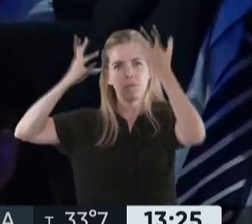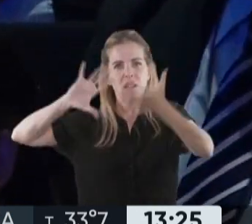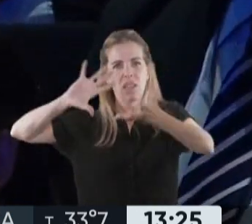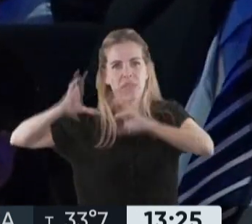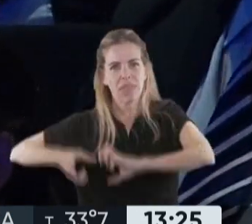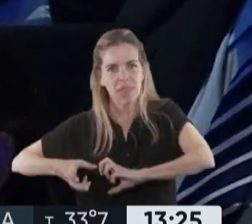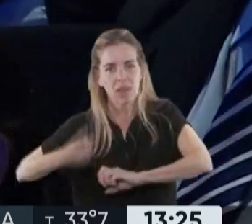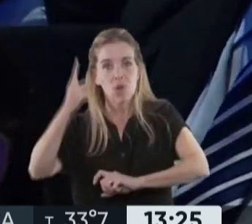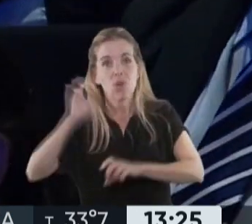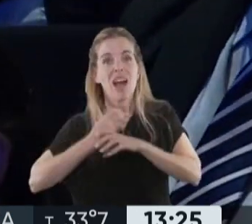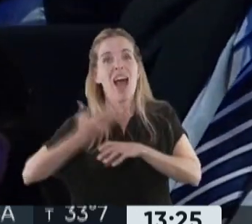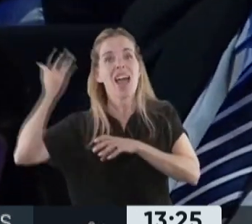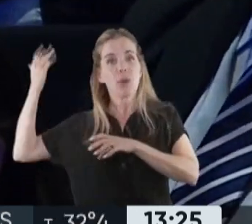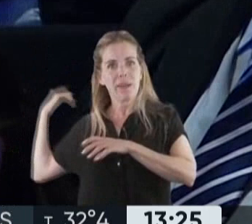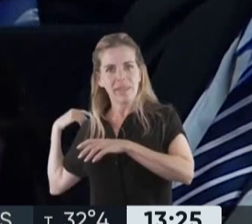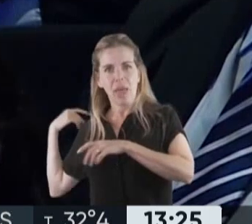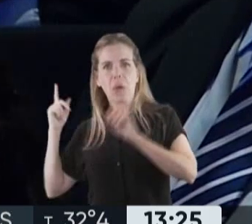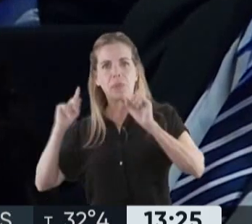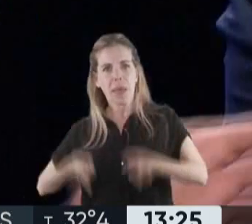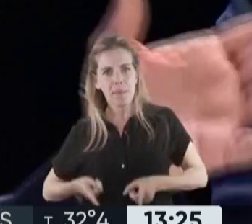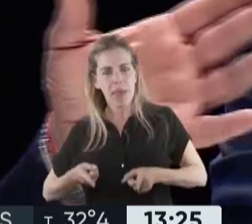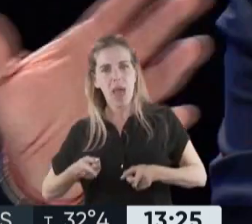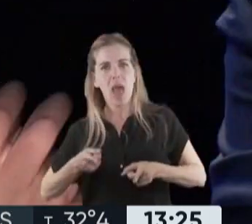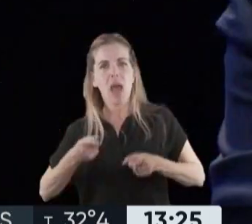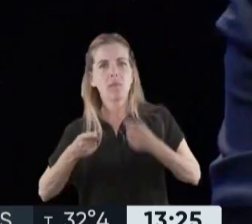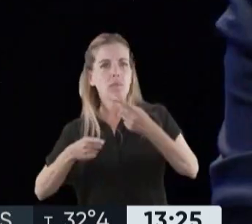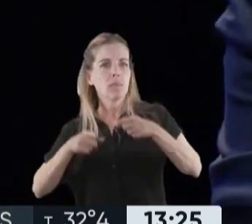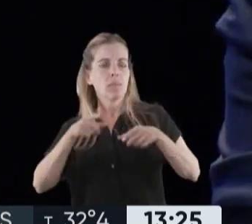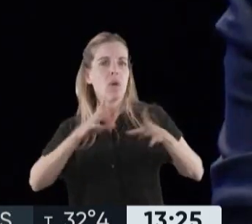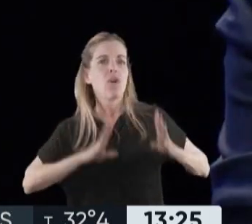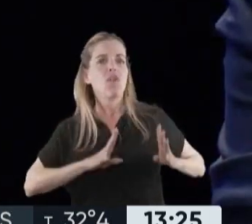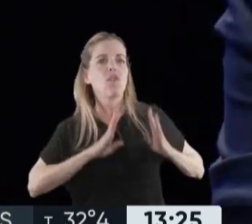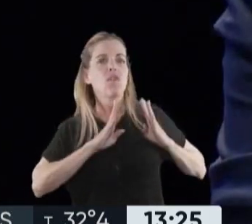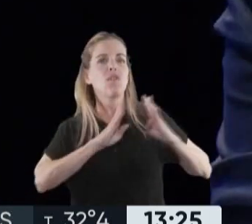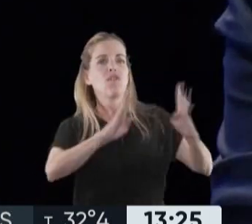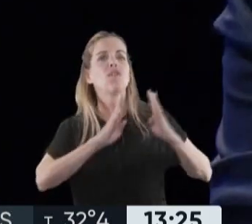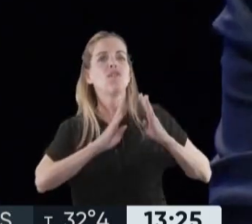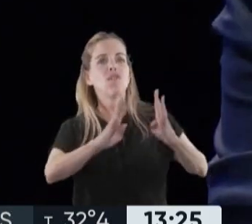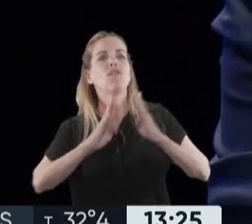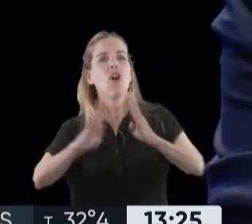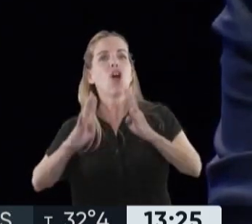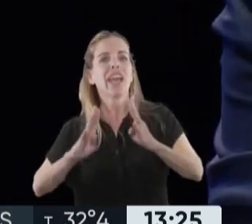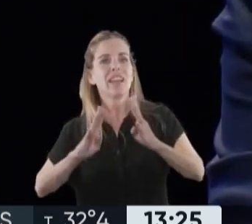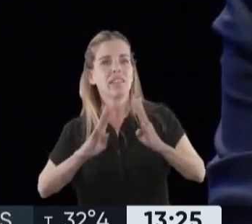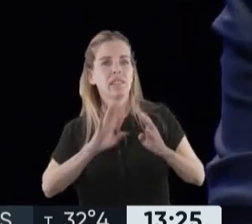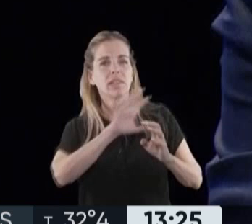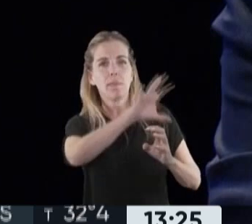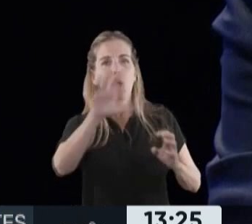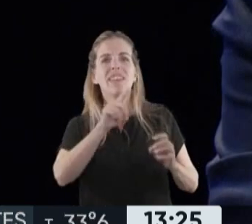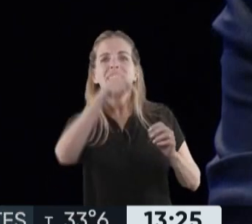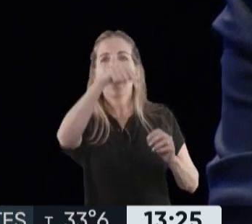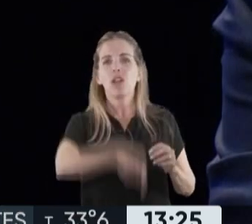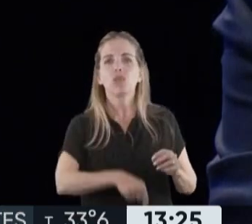Un año antes vimos incendiarse Lago Puelo y muchos bosques nativos del sur de la patria.